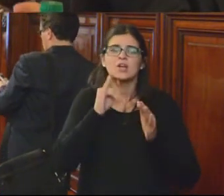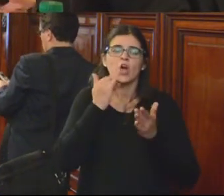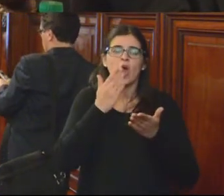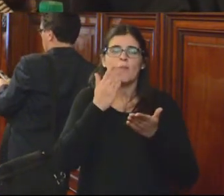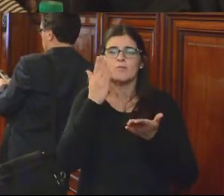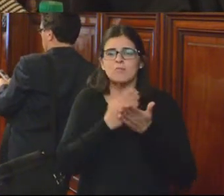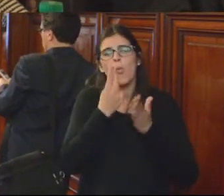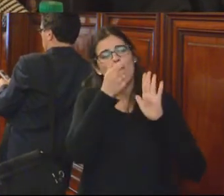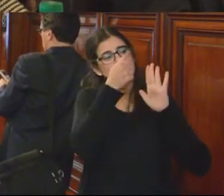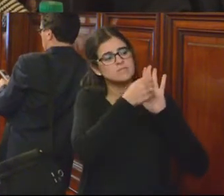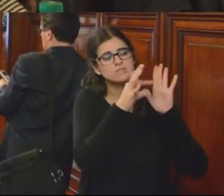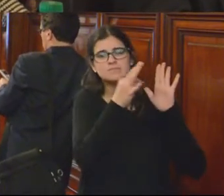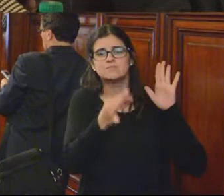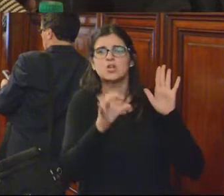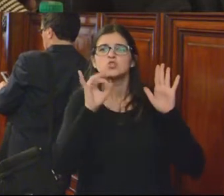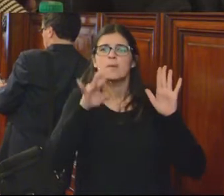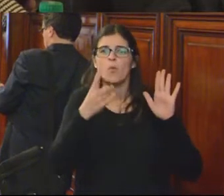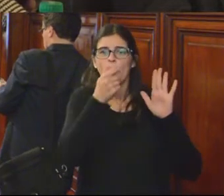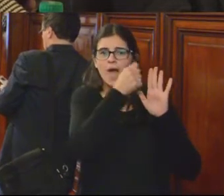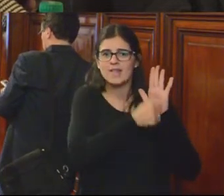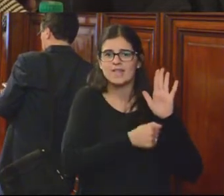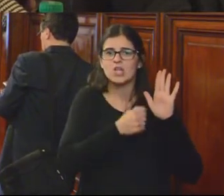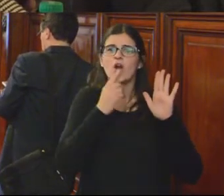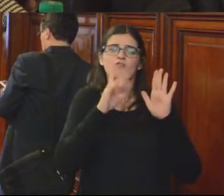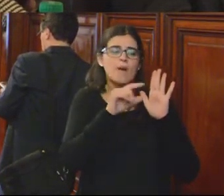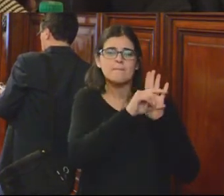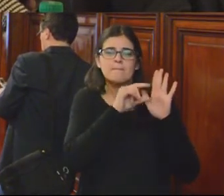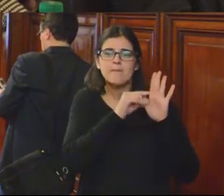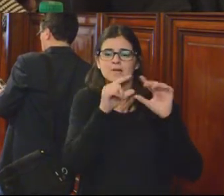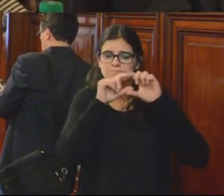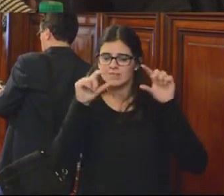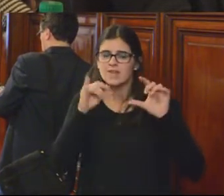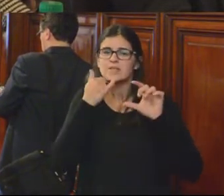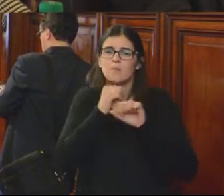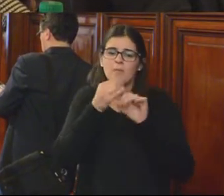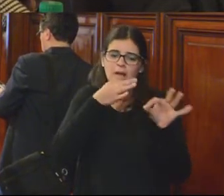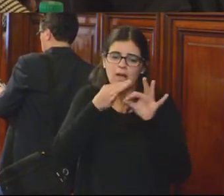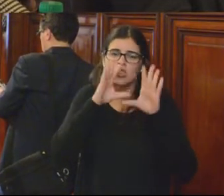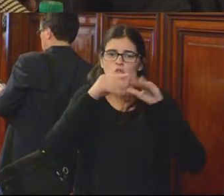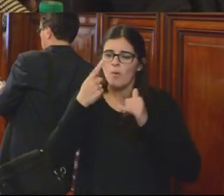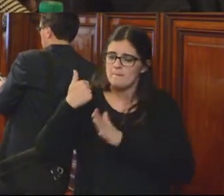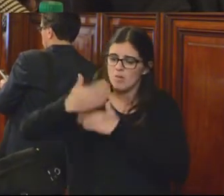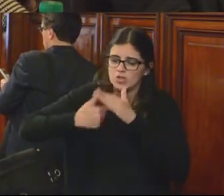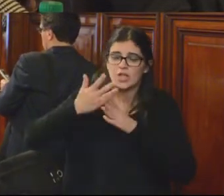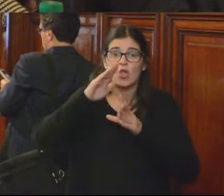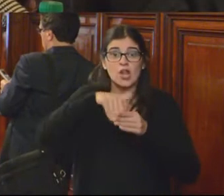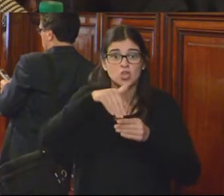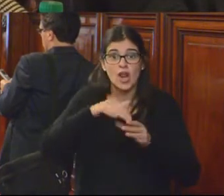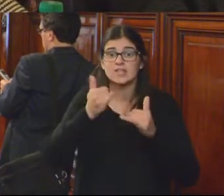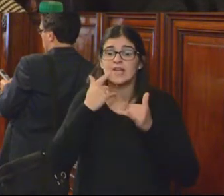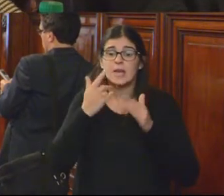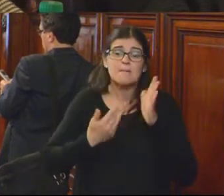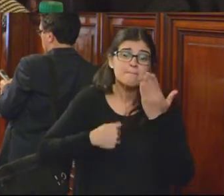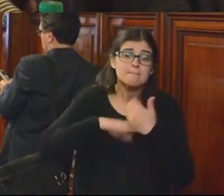solo artículo de manera literal se use para deslegitimar todo un proceso electoral donde votaron